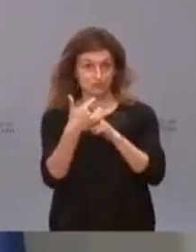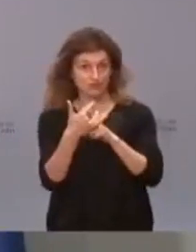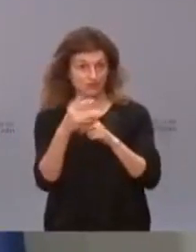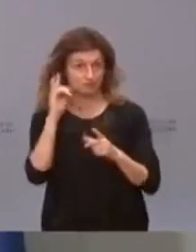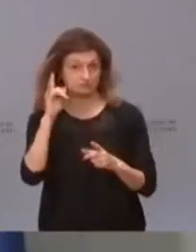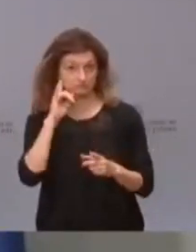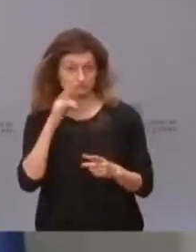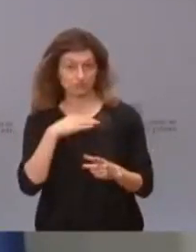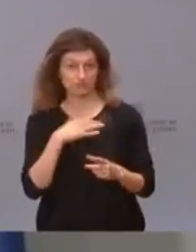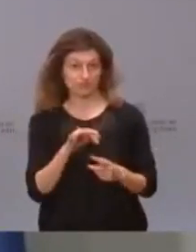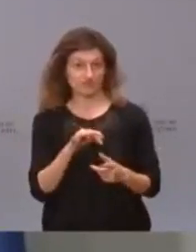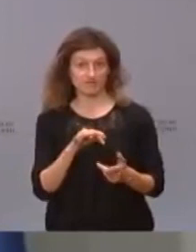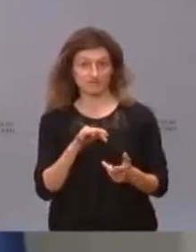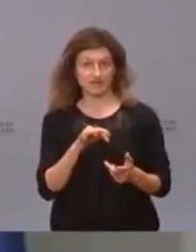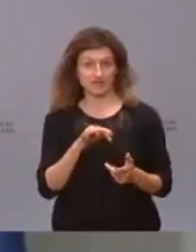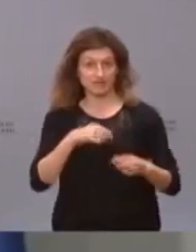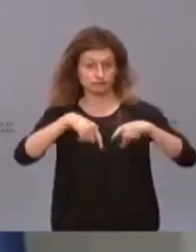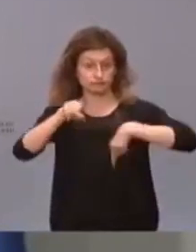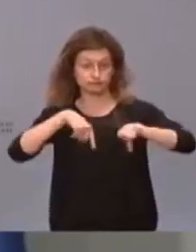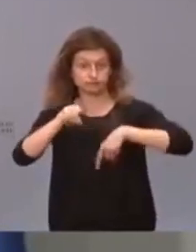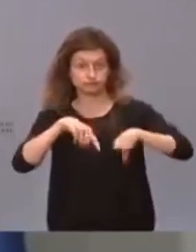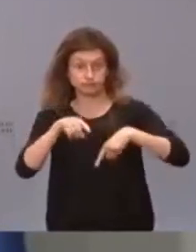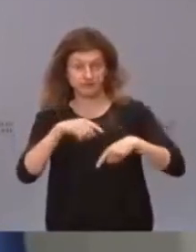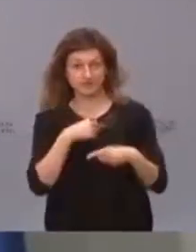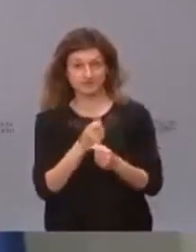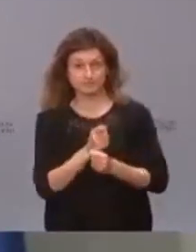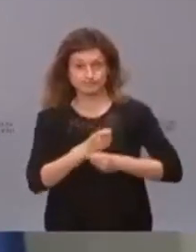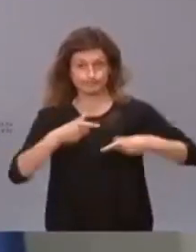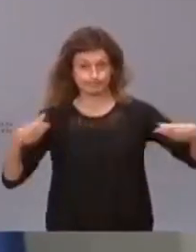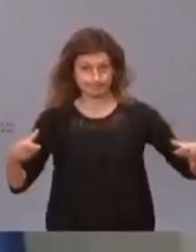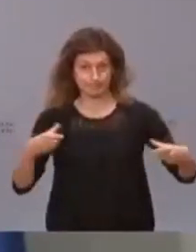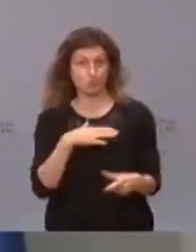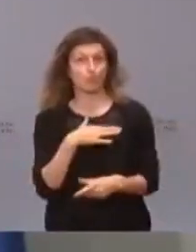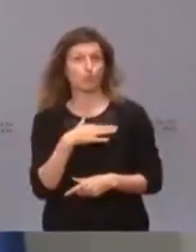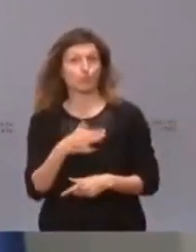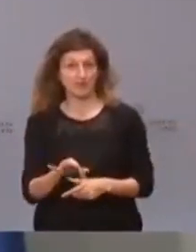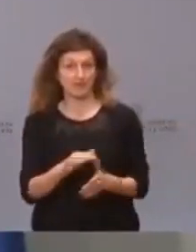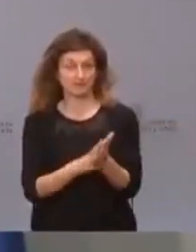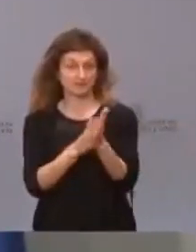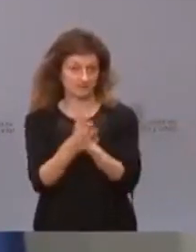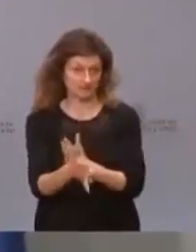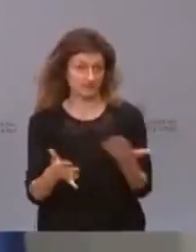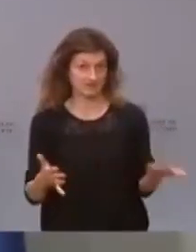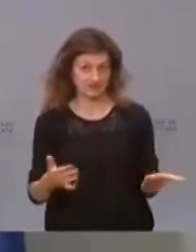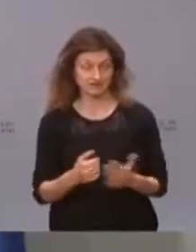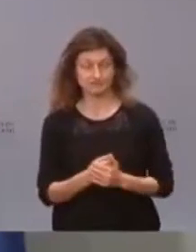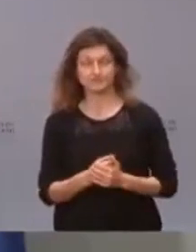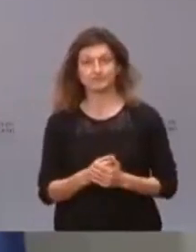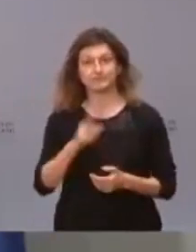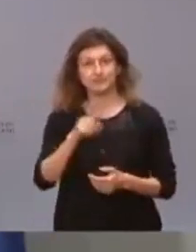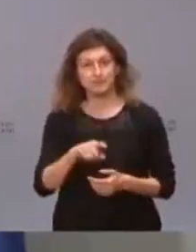incrementarse la movilidad, y que eso es probable que se traduzca en un incremento